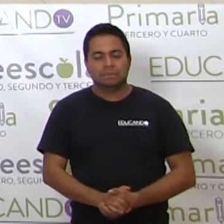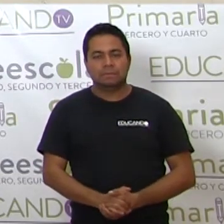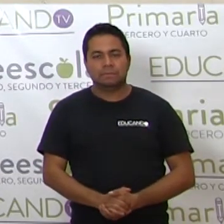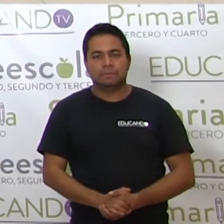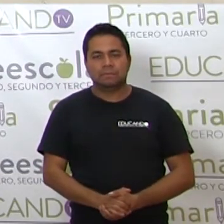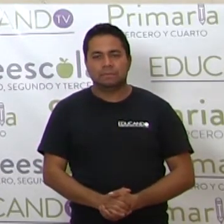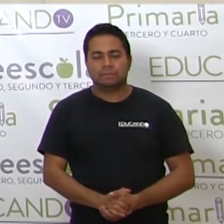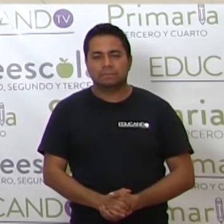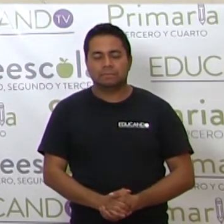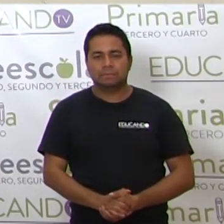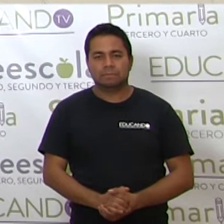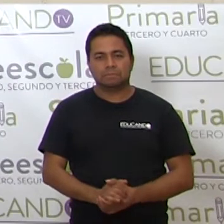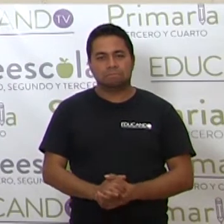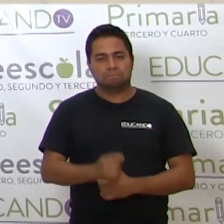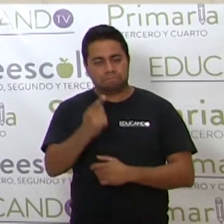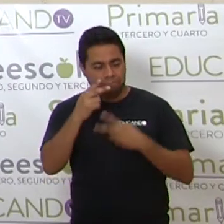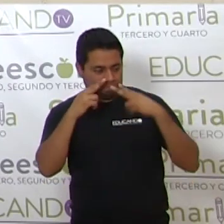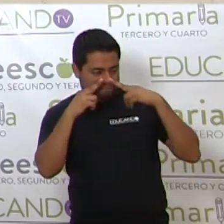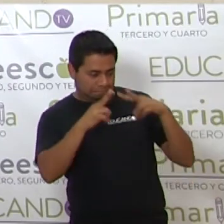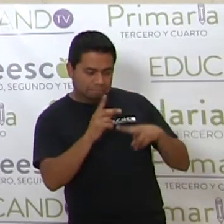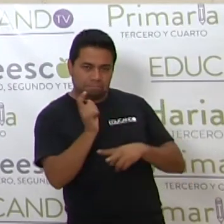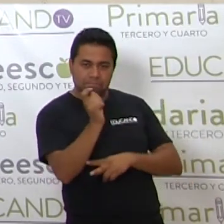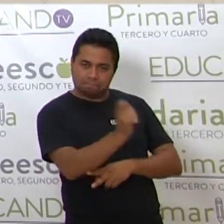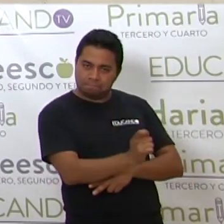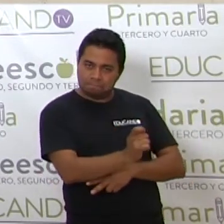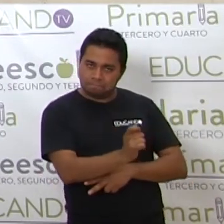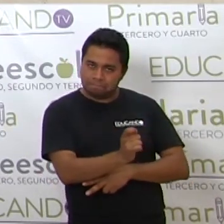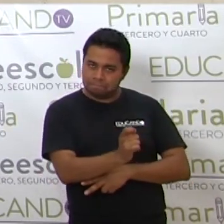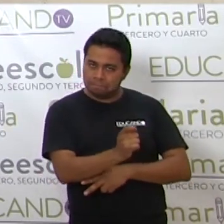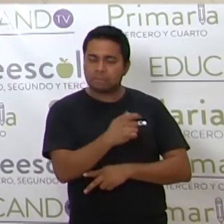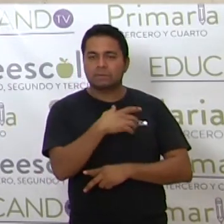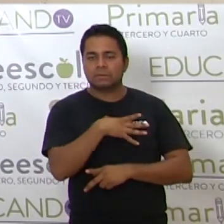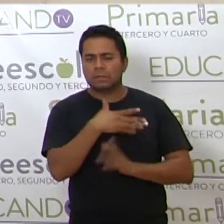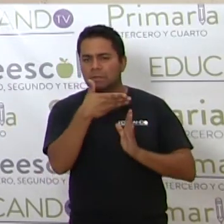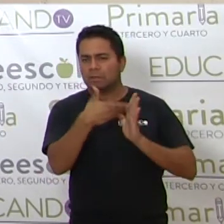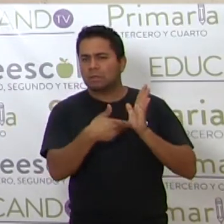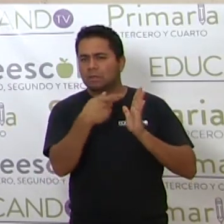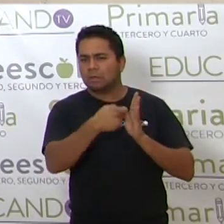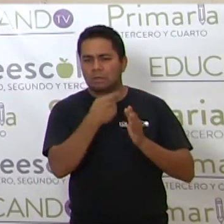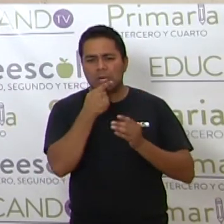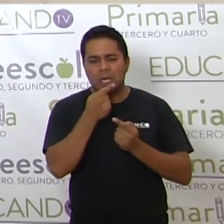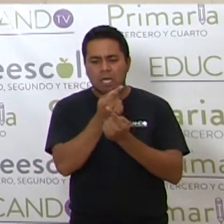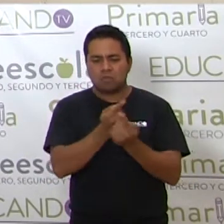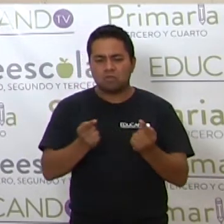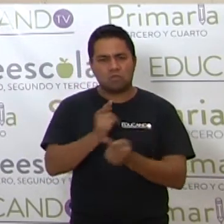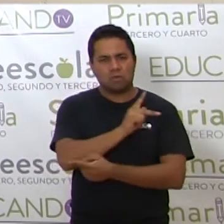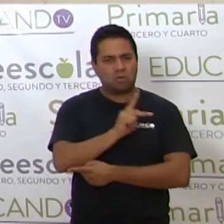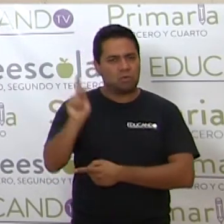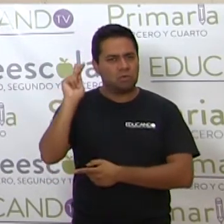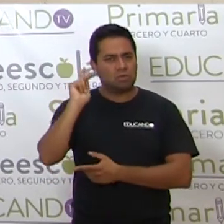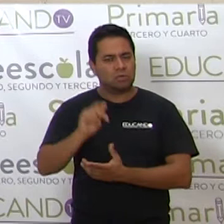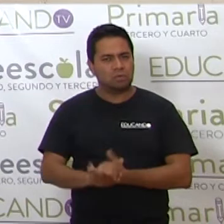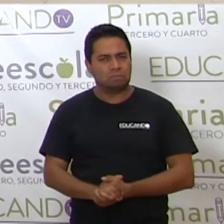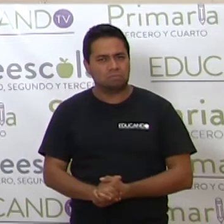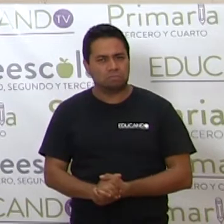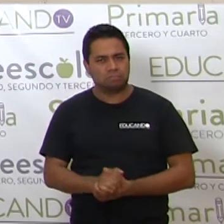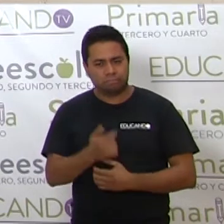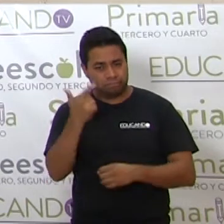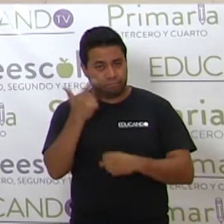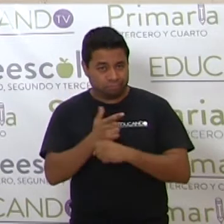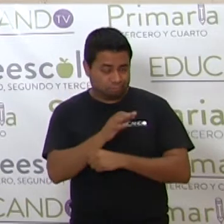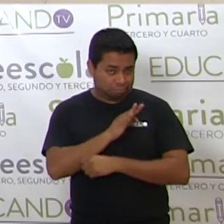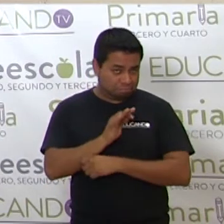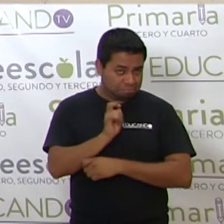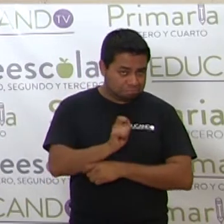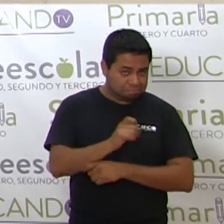y espero que se observen que aquí hay puros niños no sé si se alcanza a observar